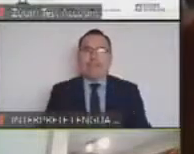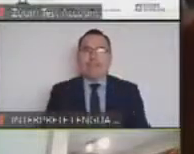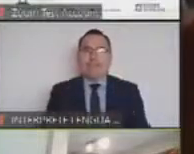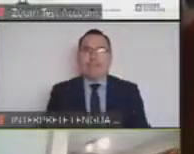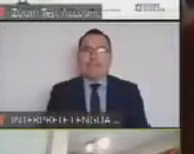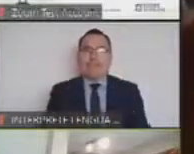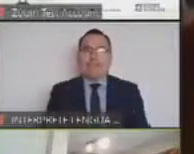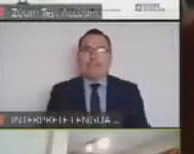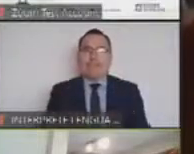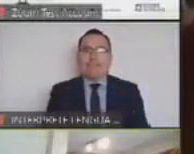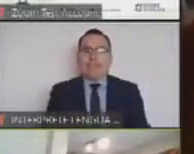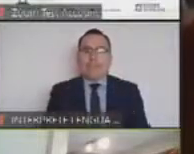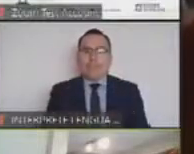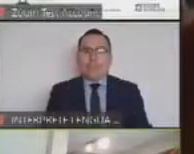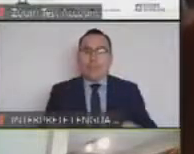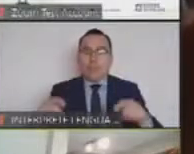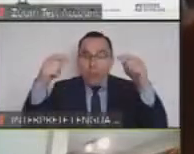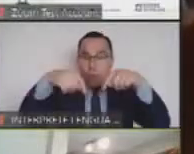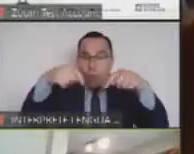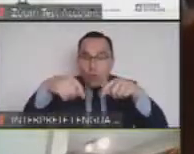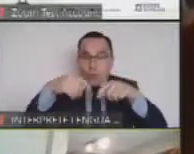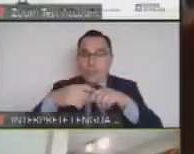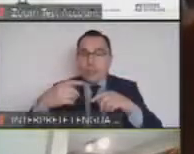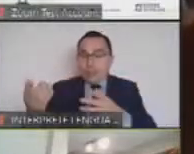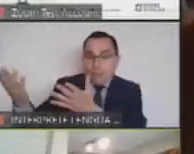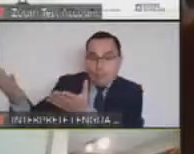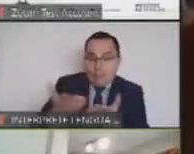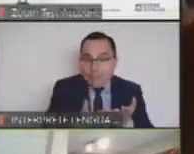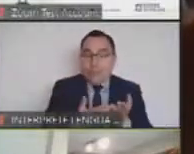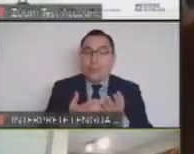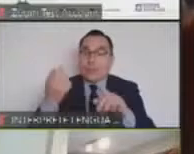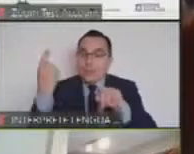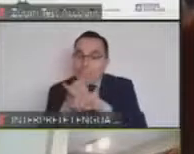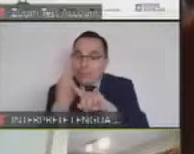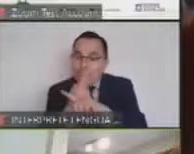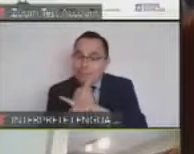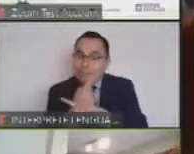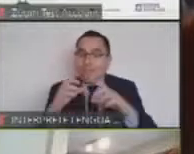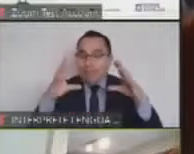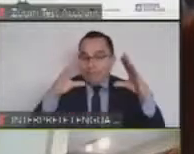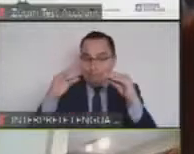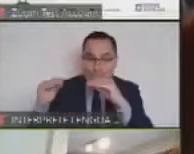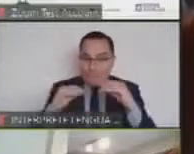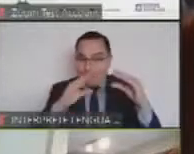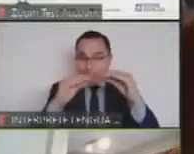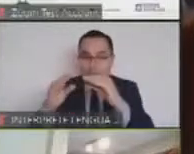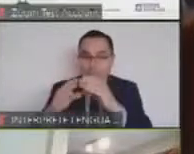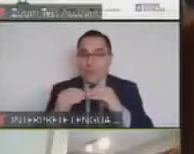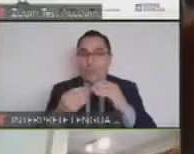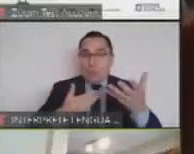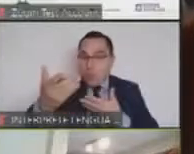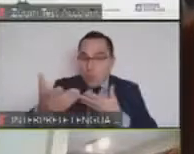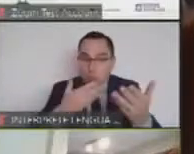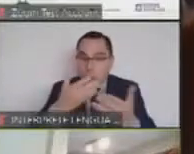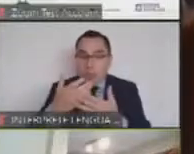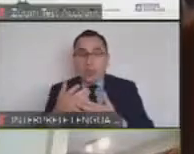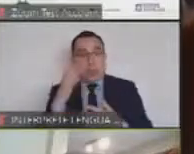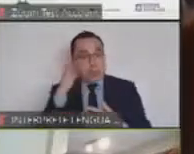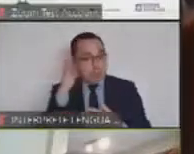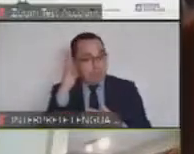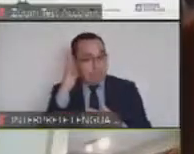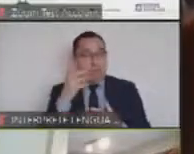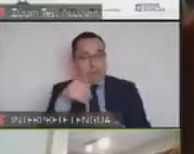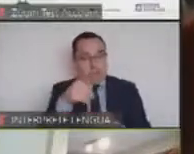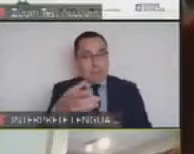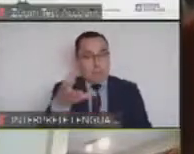Hemos sido invitados para dialogar y para compartir experiencias, para intercambiar